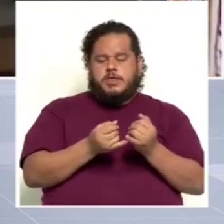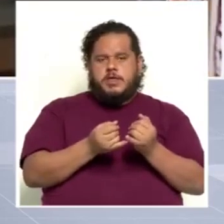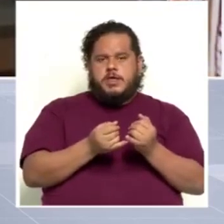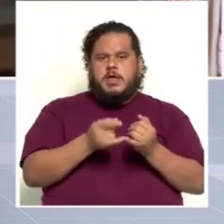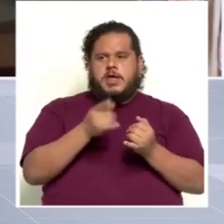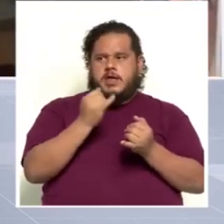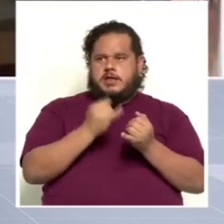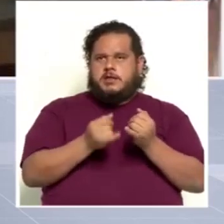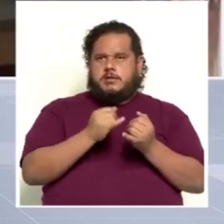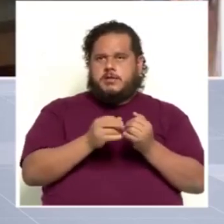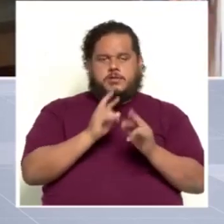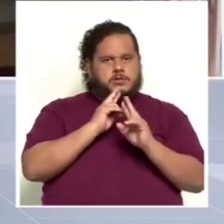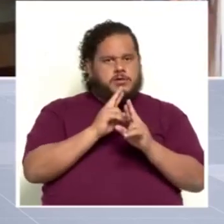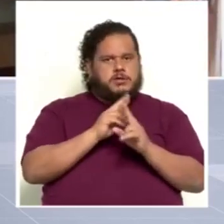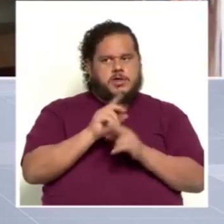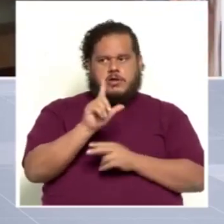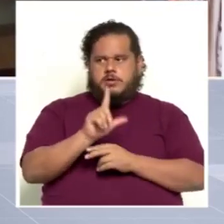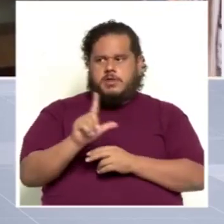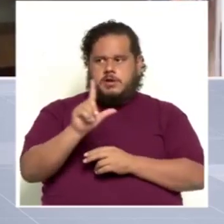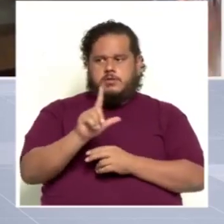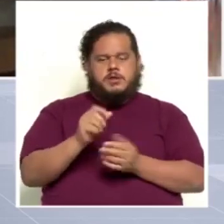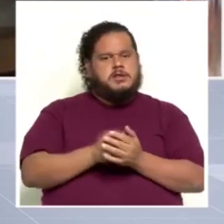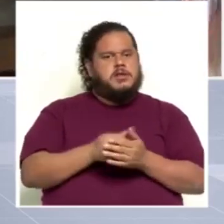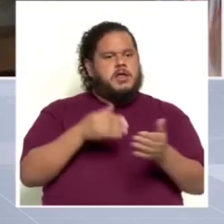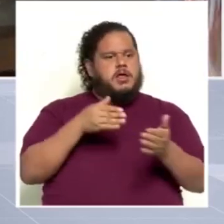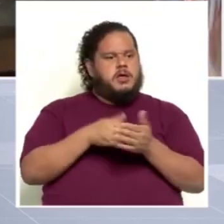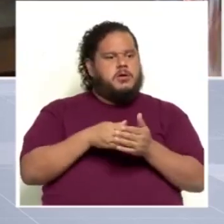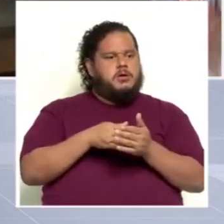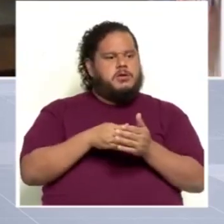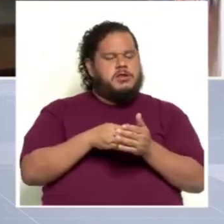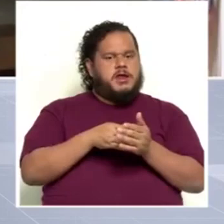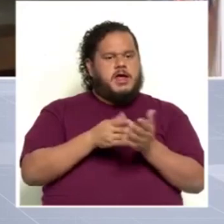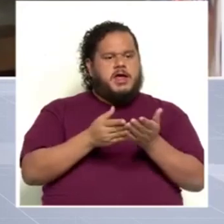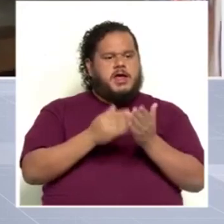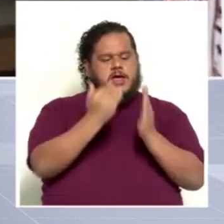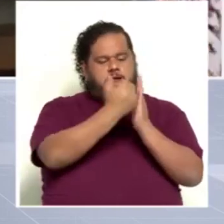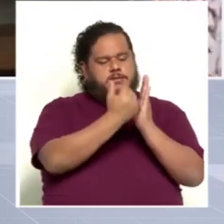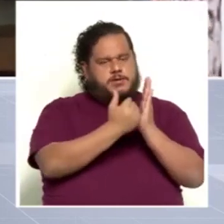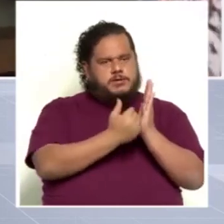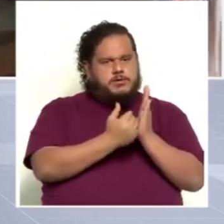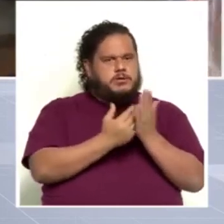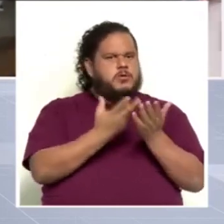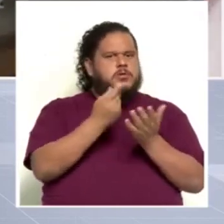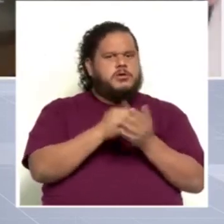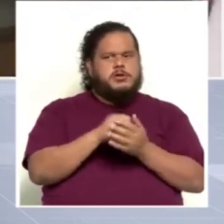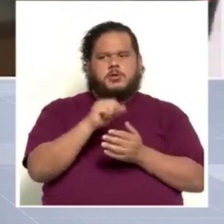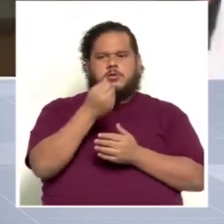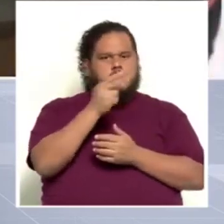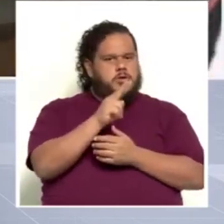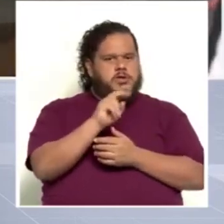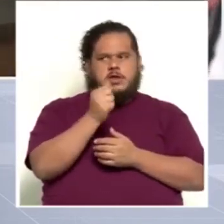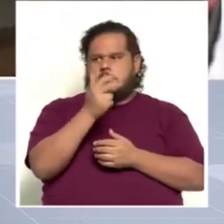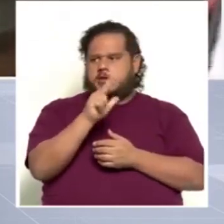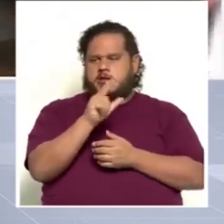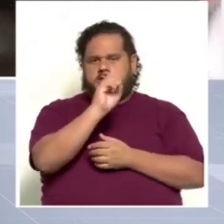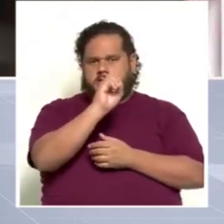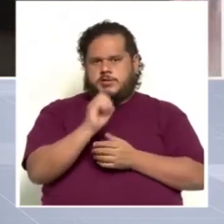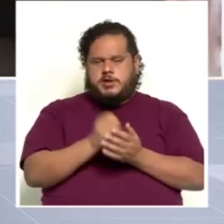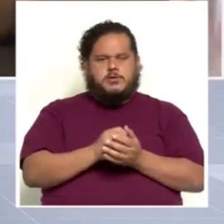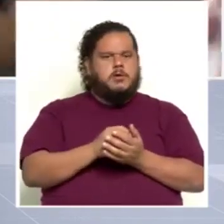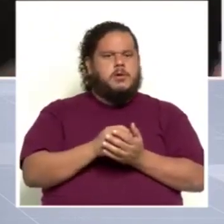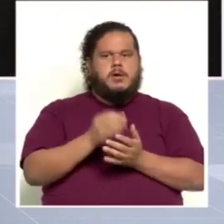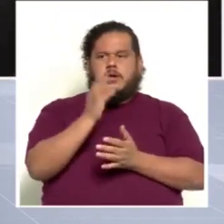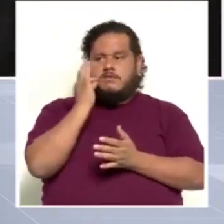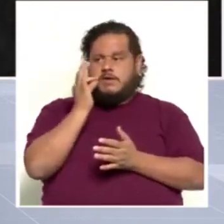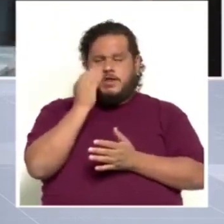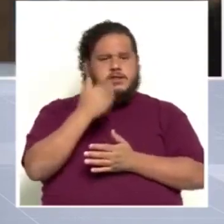últimos resultados del lunes, contra el padrón electoral en realidad equivale a un 12-13%. Es decir, en este momento el candidato Figueres